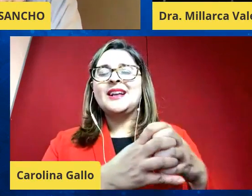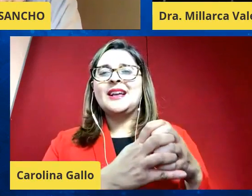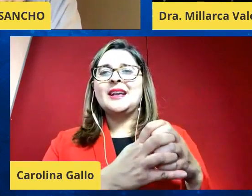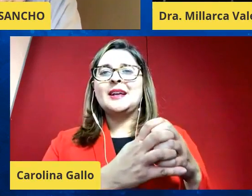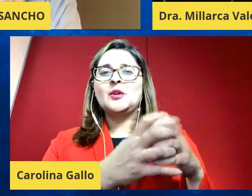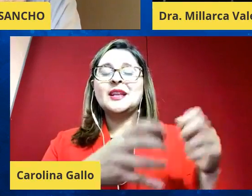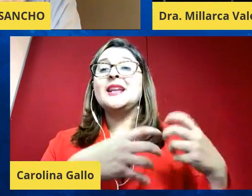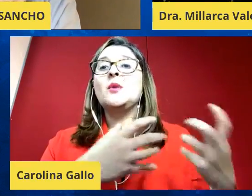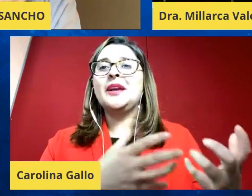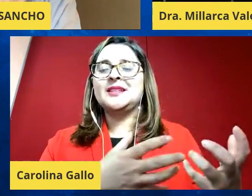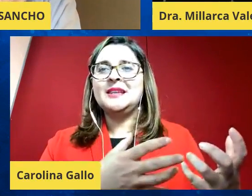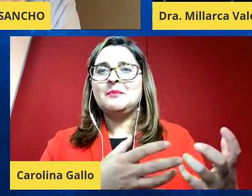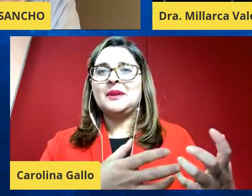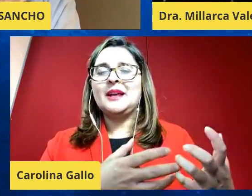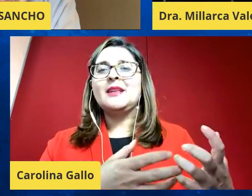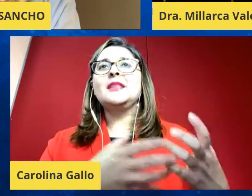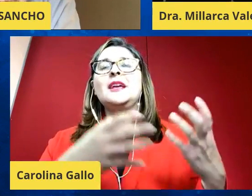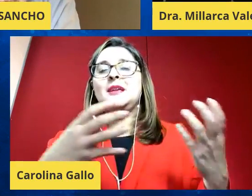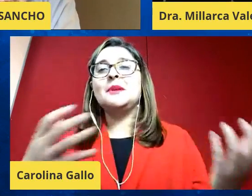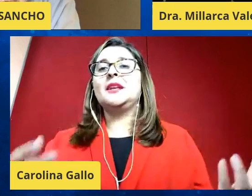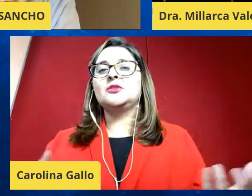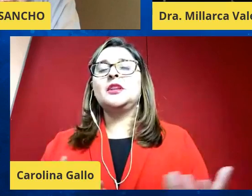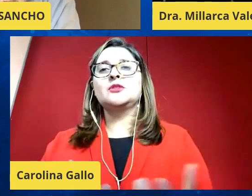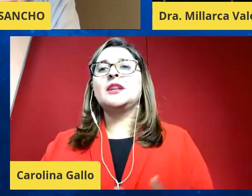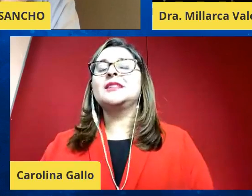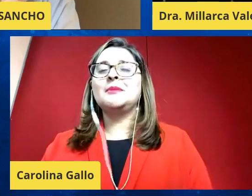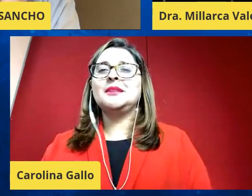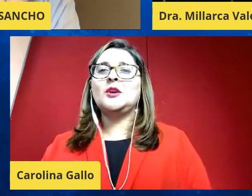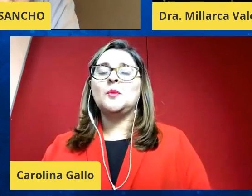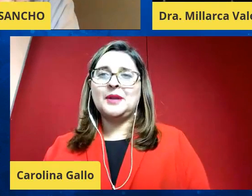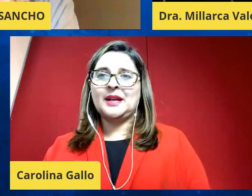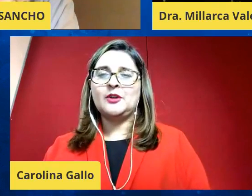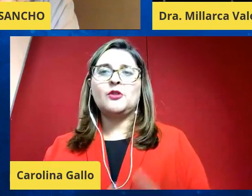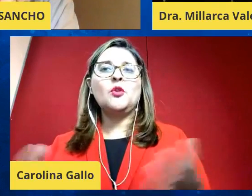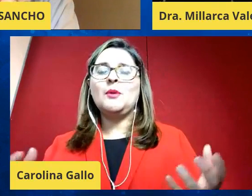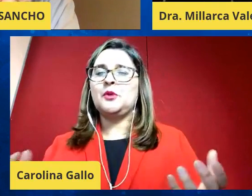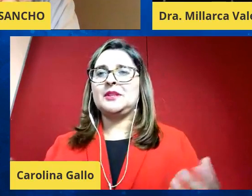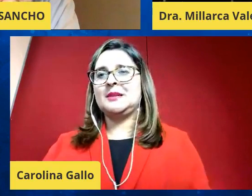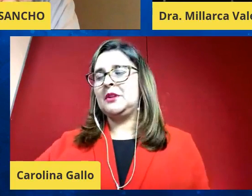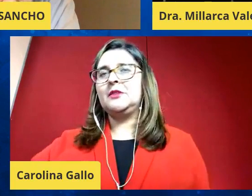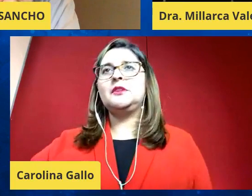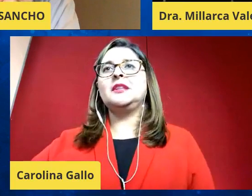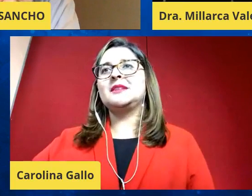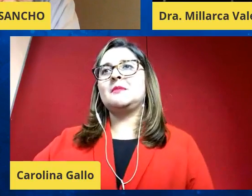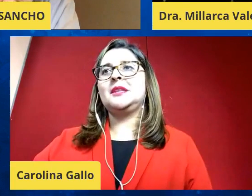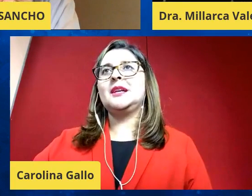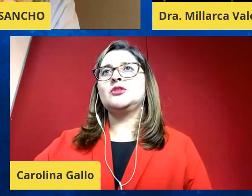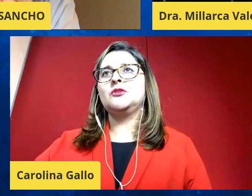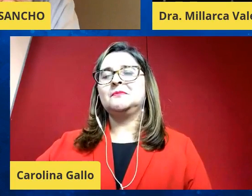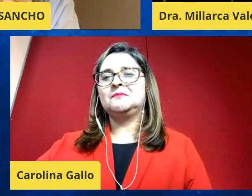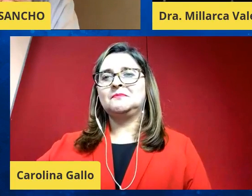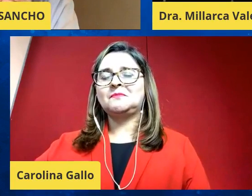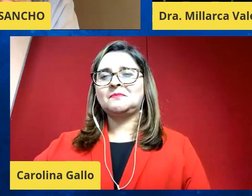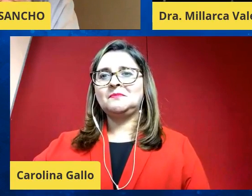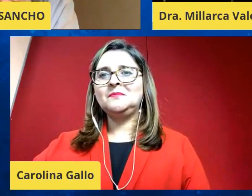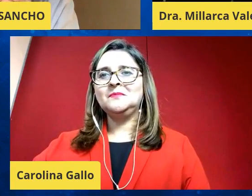poner cosas en lenguaje simple de investigaciones que son altamente complejas, ¿no? ¿Cómo aprovechamos en definitiva esa